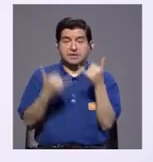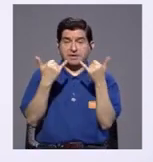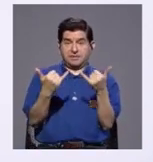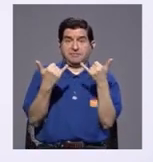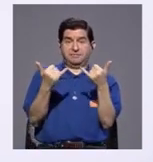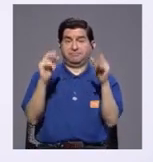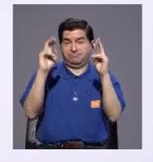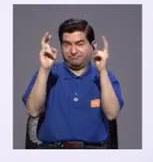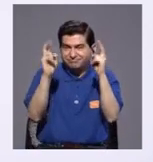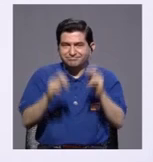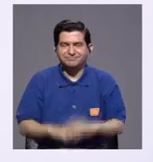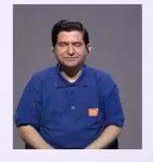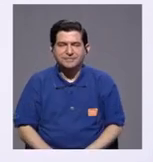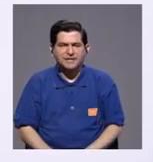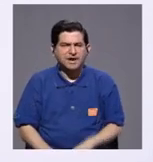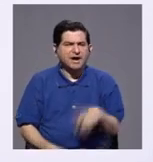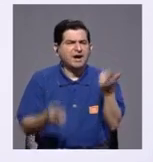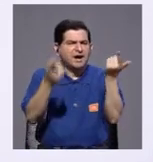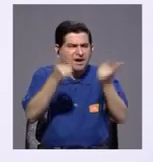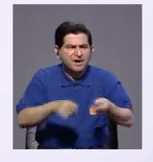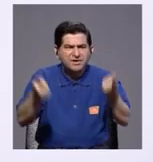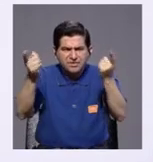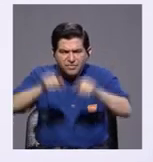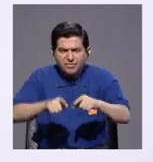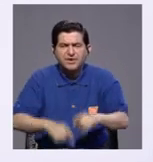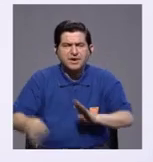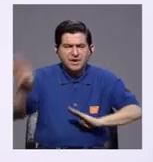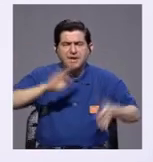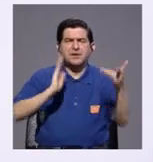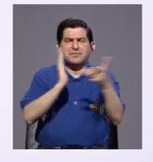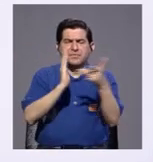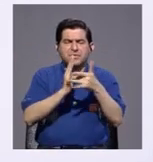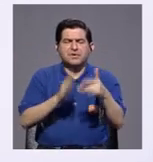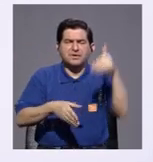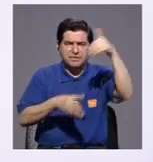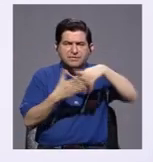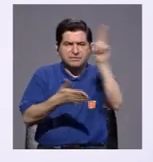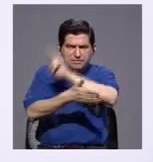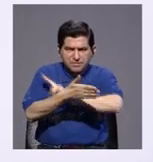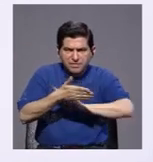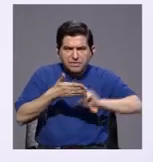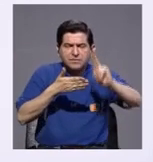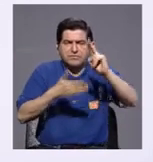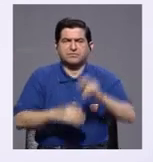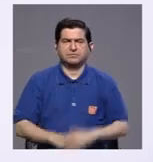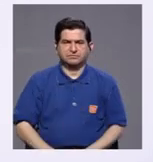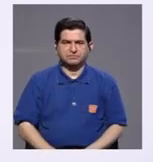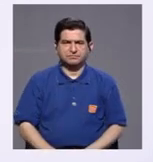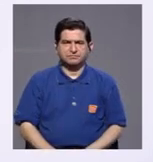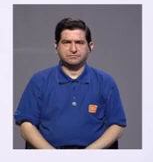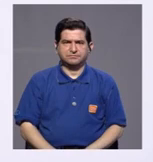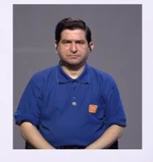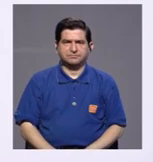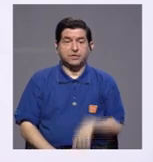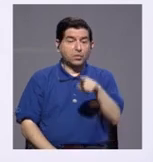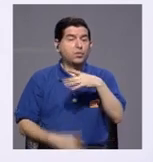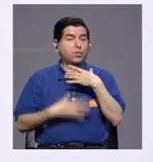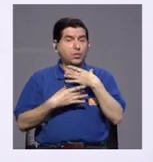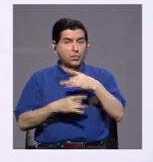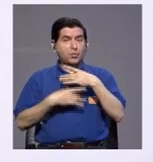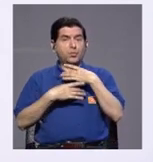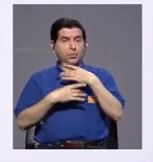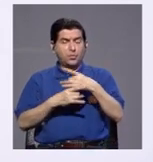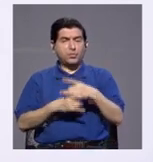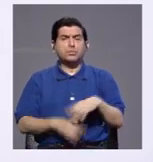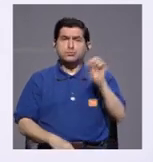color realmente que lo que estamos haciendo en biotecnología en las y esto ha sido entonces muy interesante